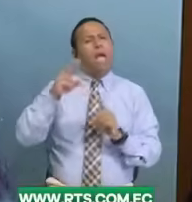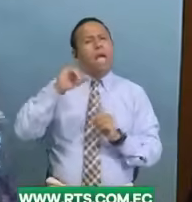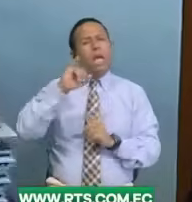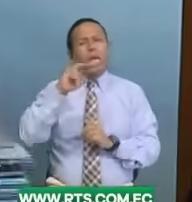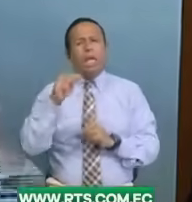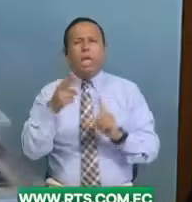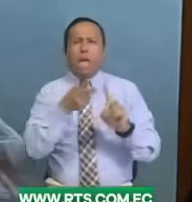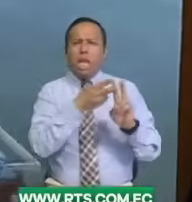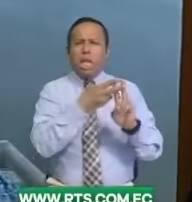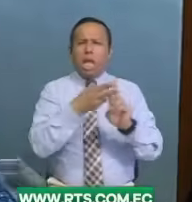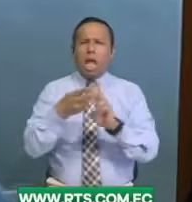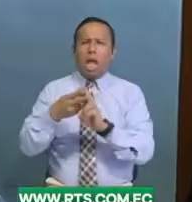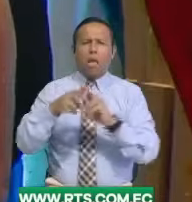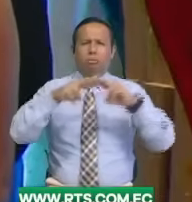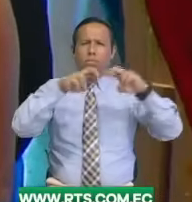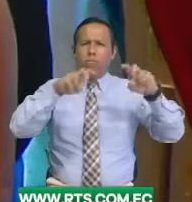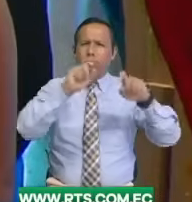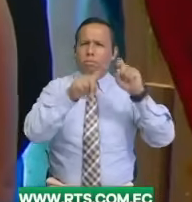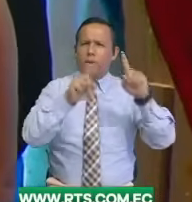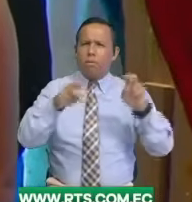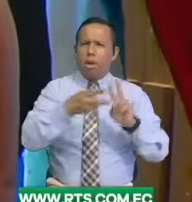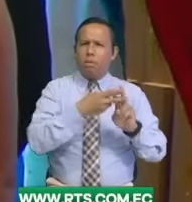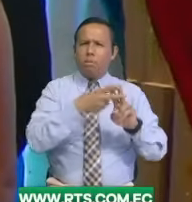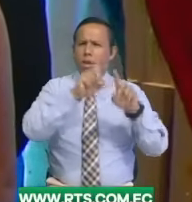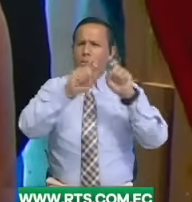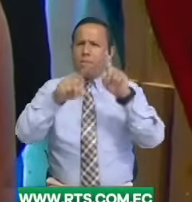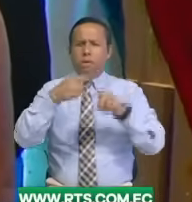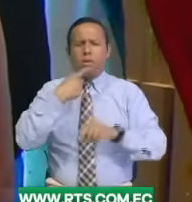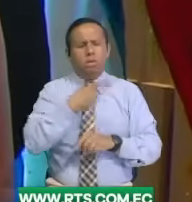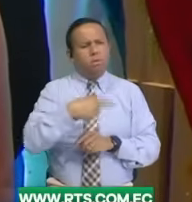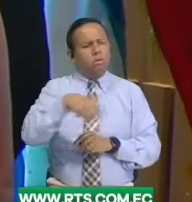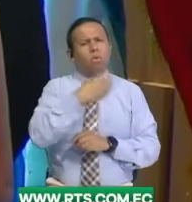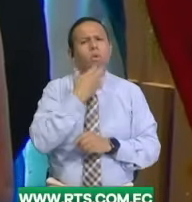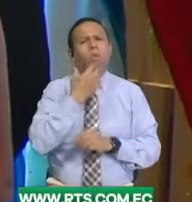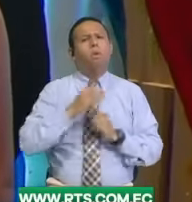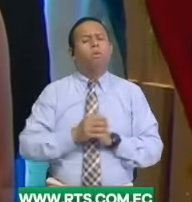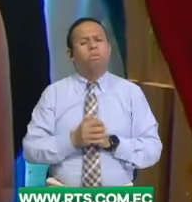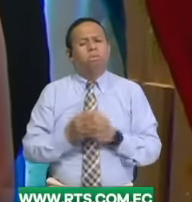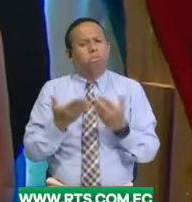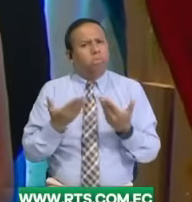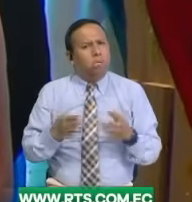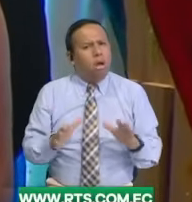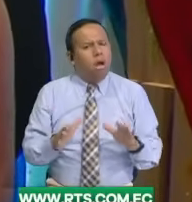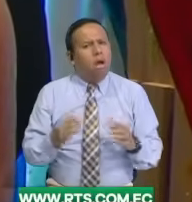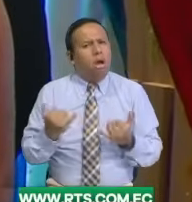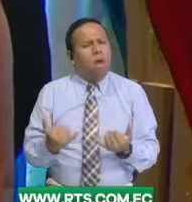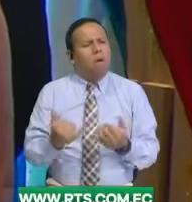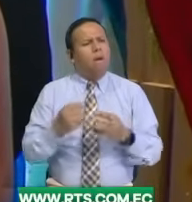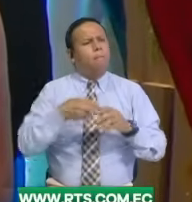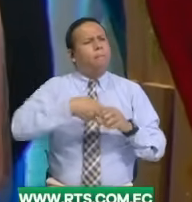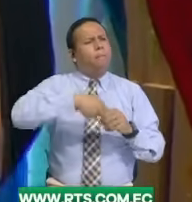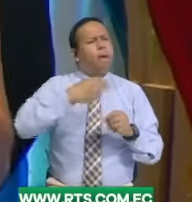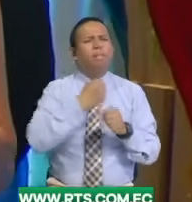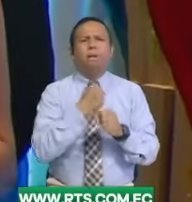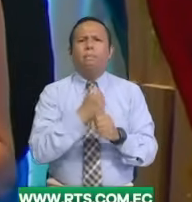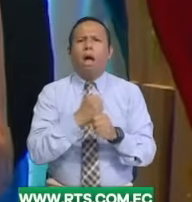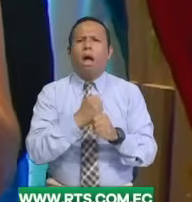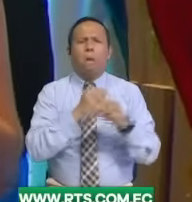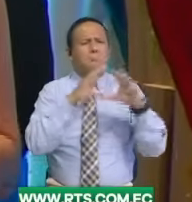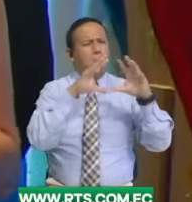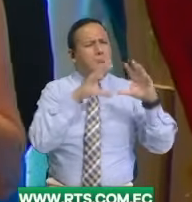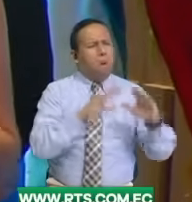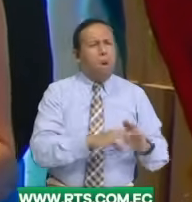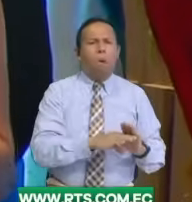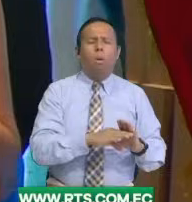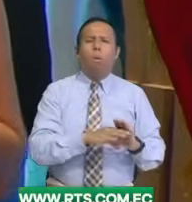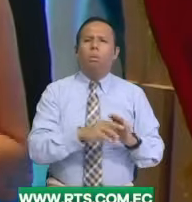de percepción ciudadana. Cita que el desempleo alcanza la tasa más alta en 22 meses. De las más de